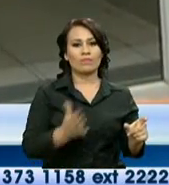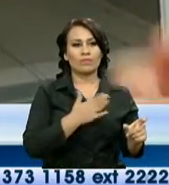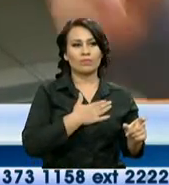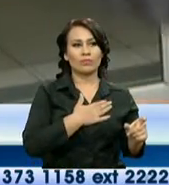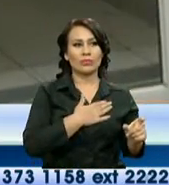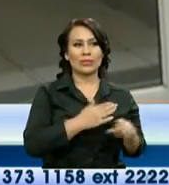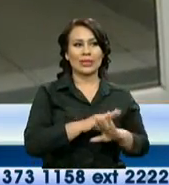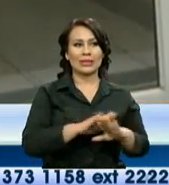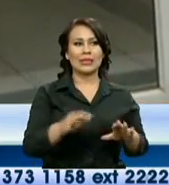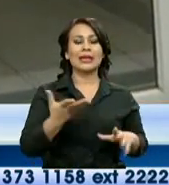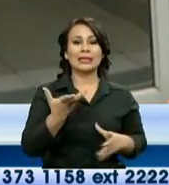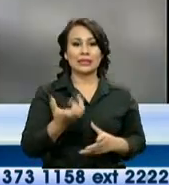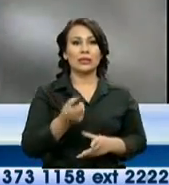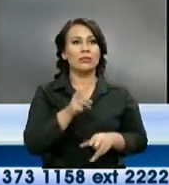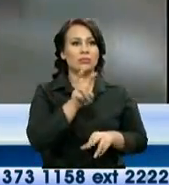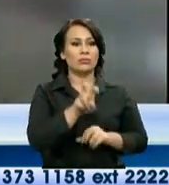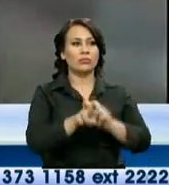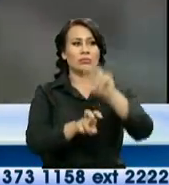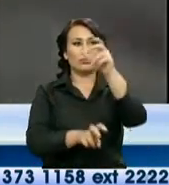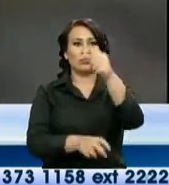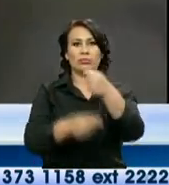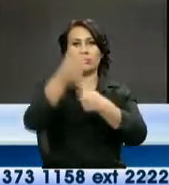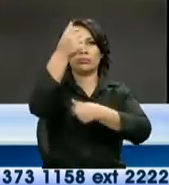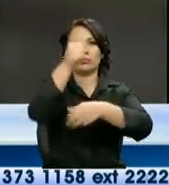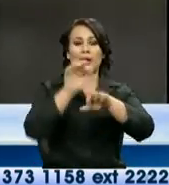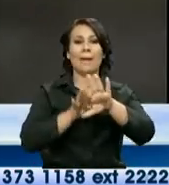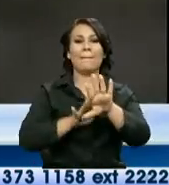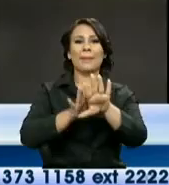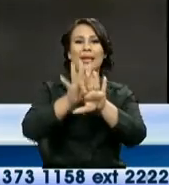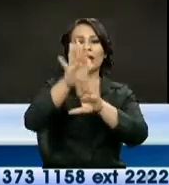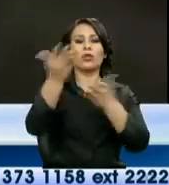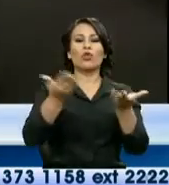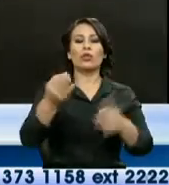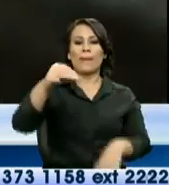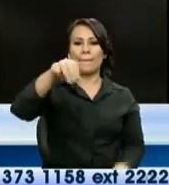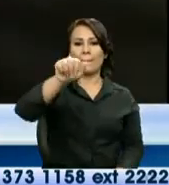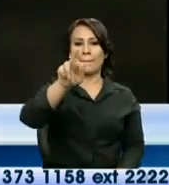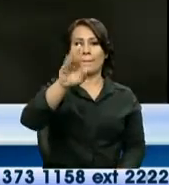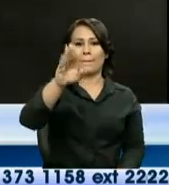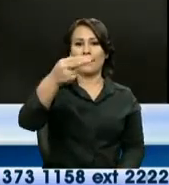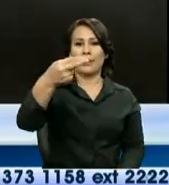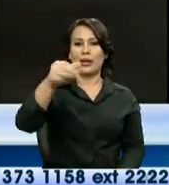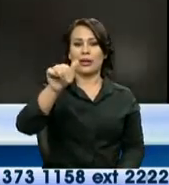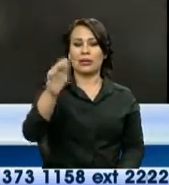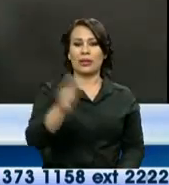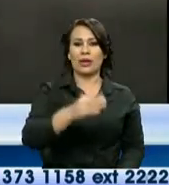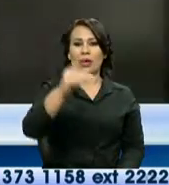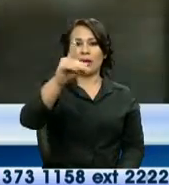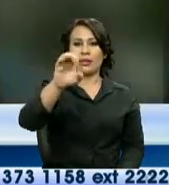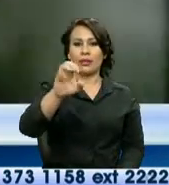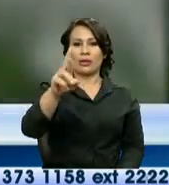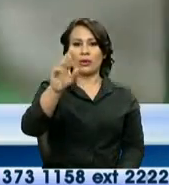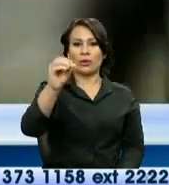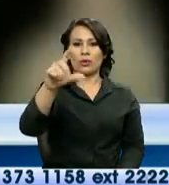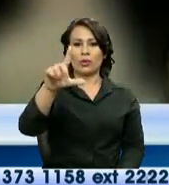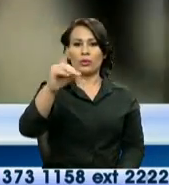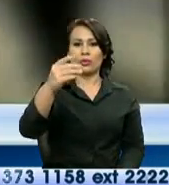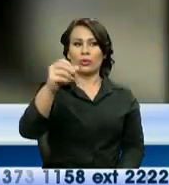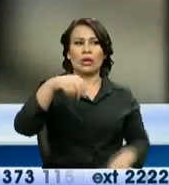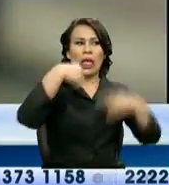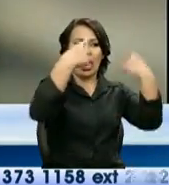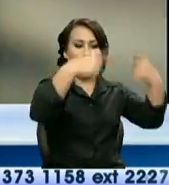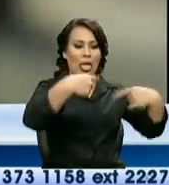estado intentando subir una pared por la Marte Roldós de 30 metros de alto y a 30 metros se viene rodando,